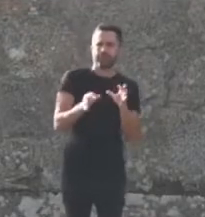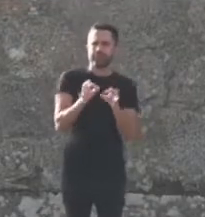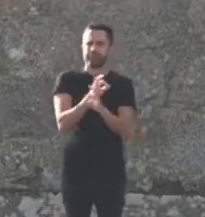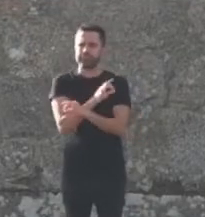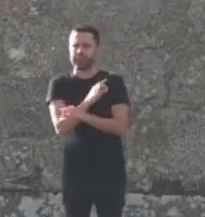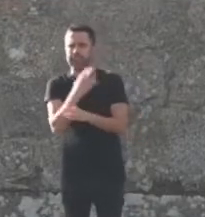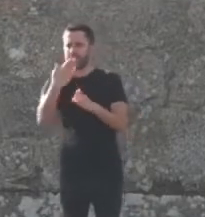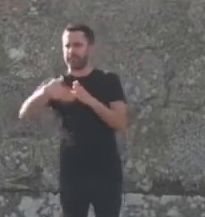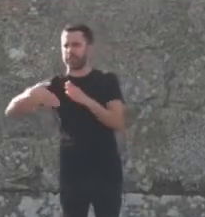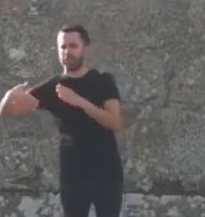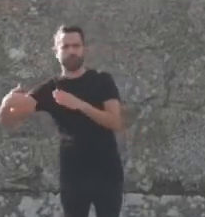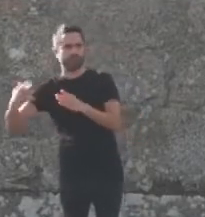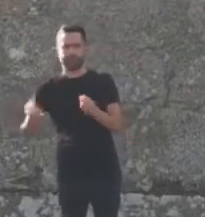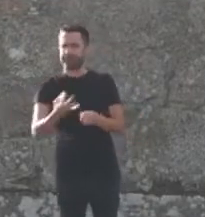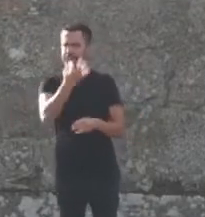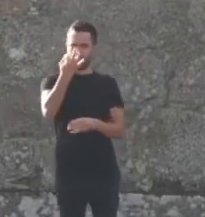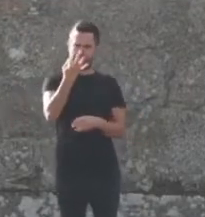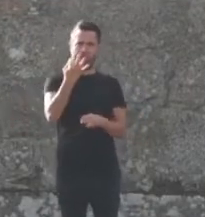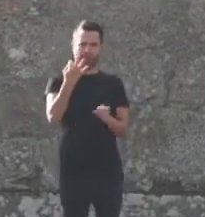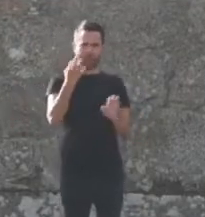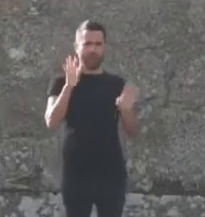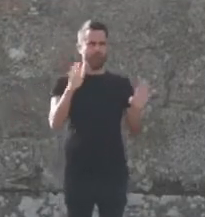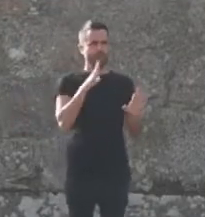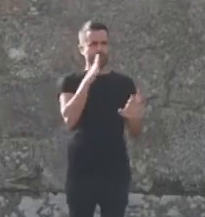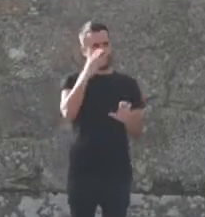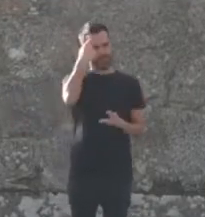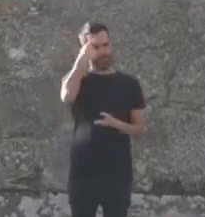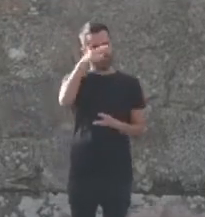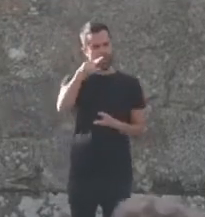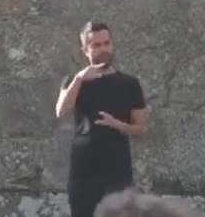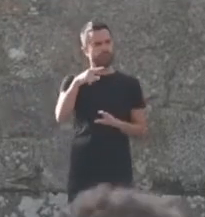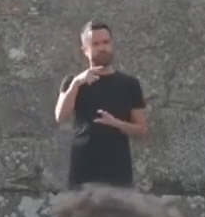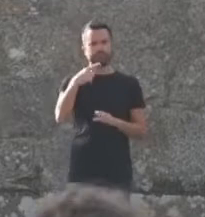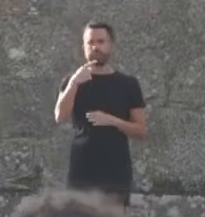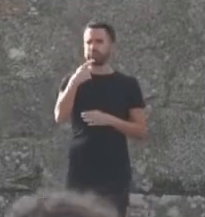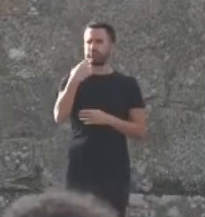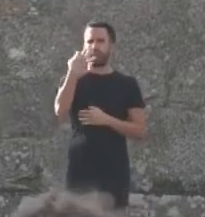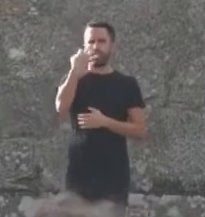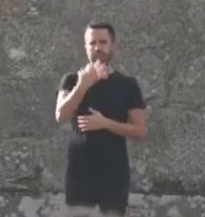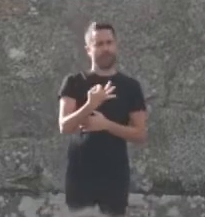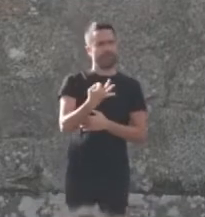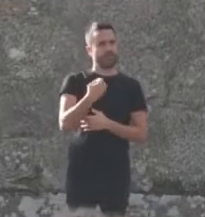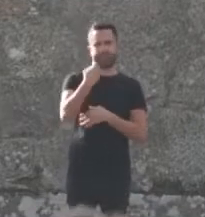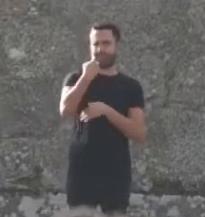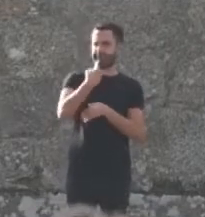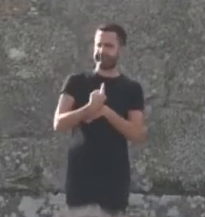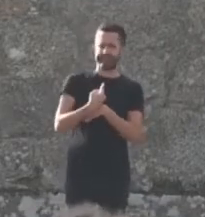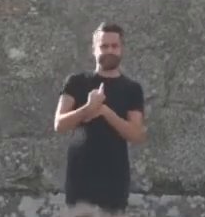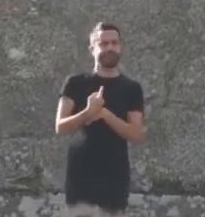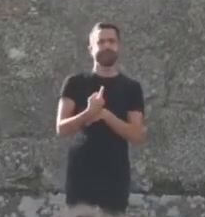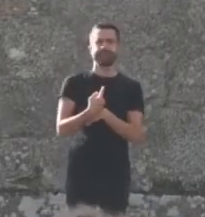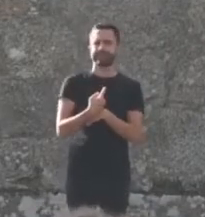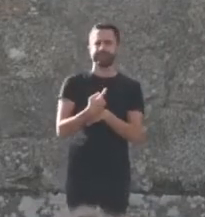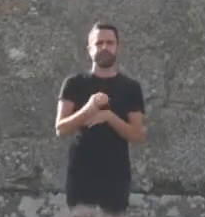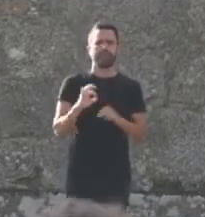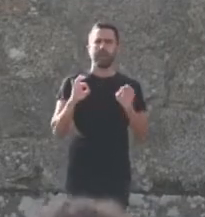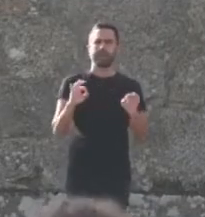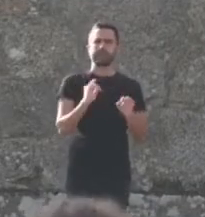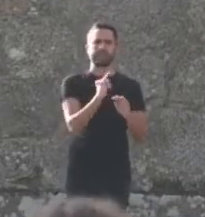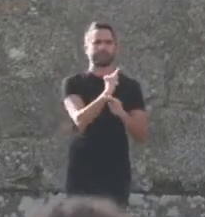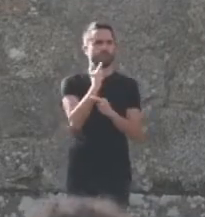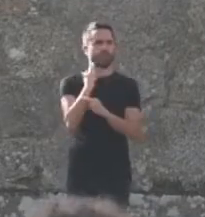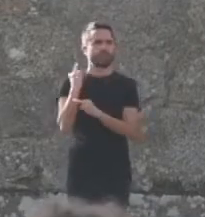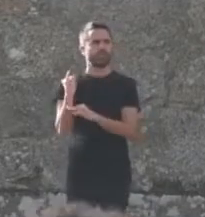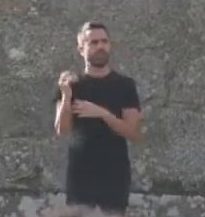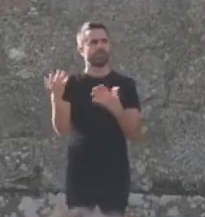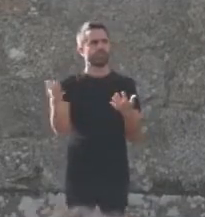seguro, porque entendemos que é un deber de memoria que temos desde as institucións, sobre todo